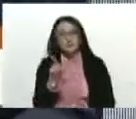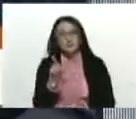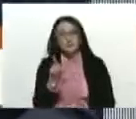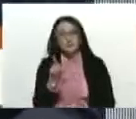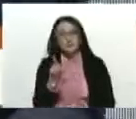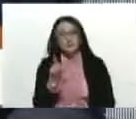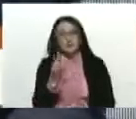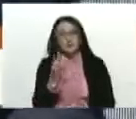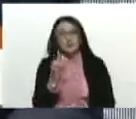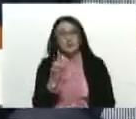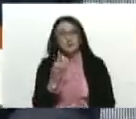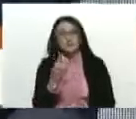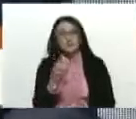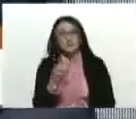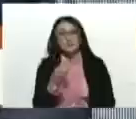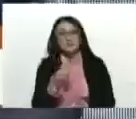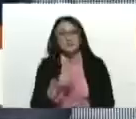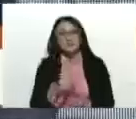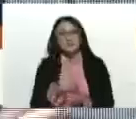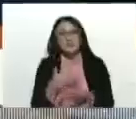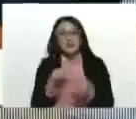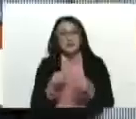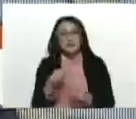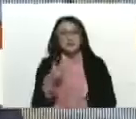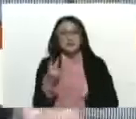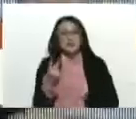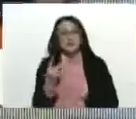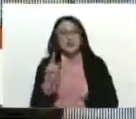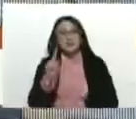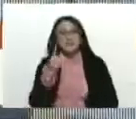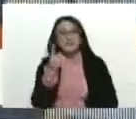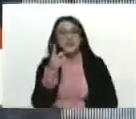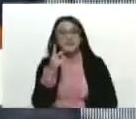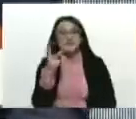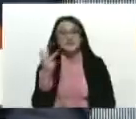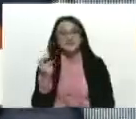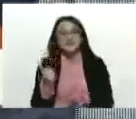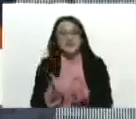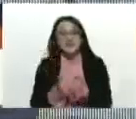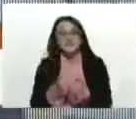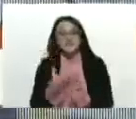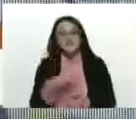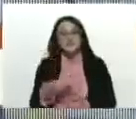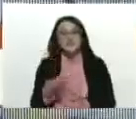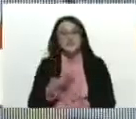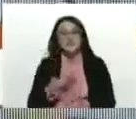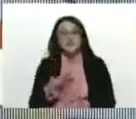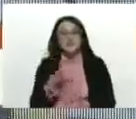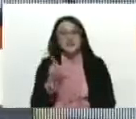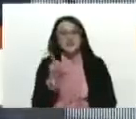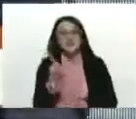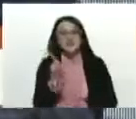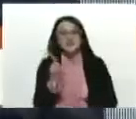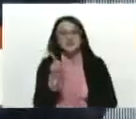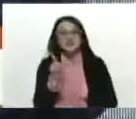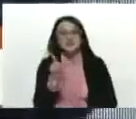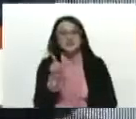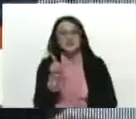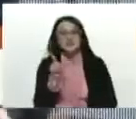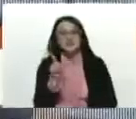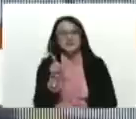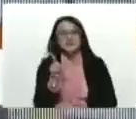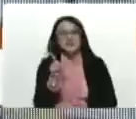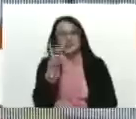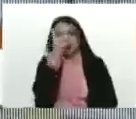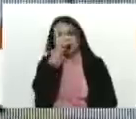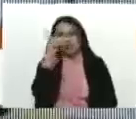el primero Ah que yo me quedé en el segundo el primer vicepresidente del partido socialista Unido de Venezuela